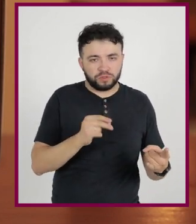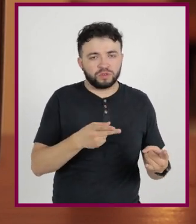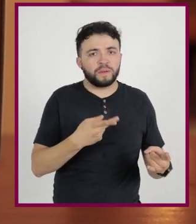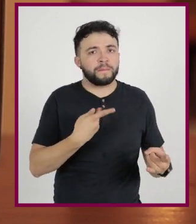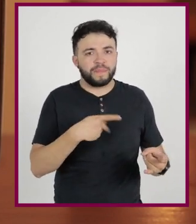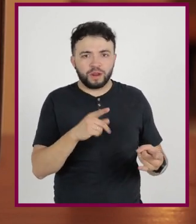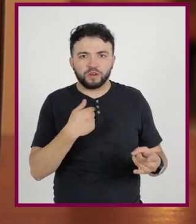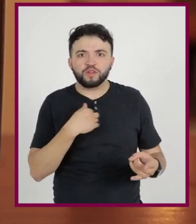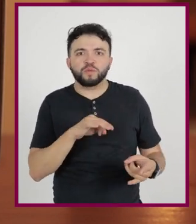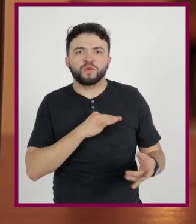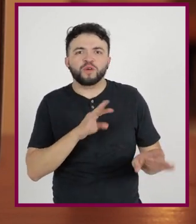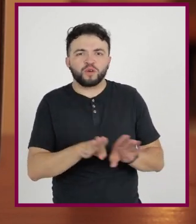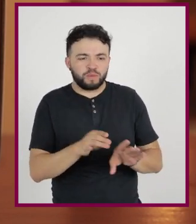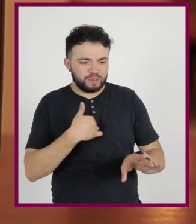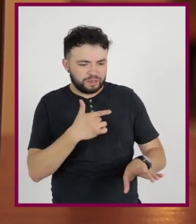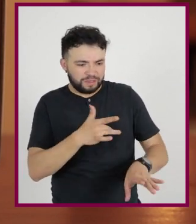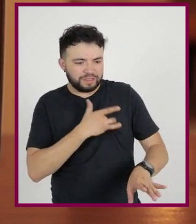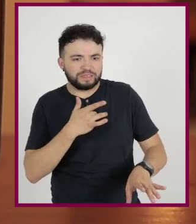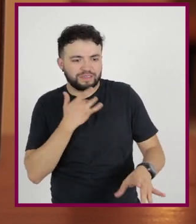libro,